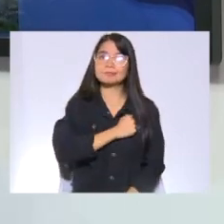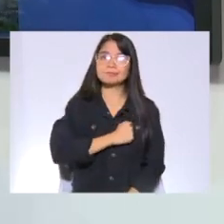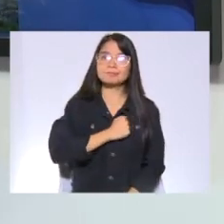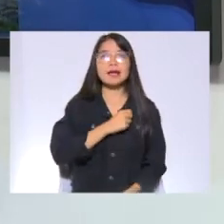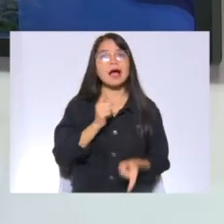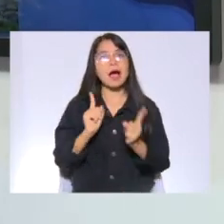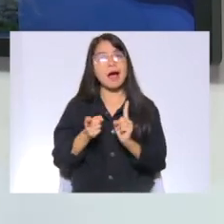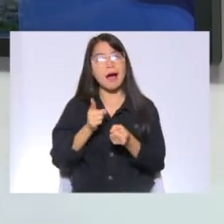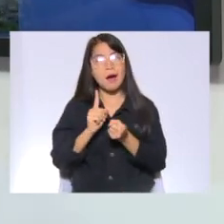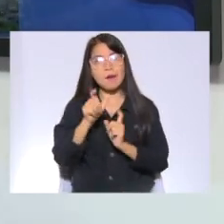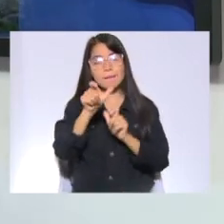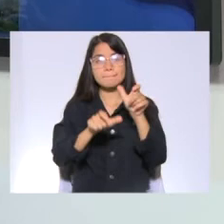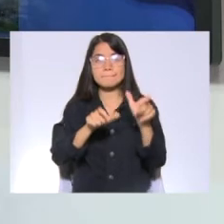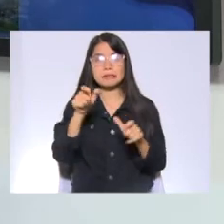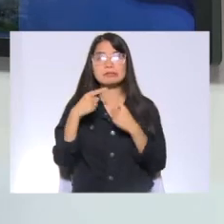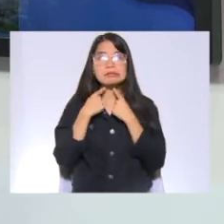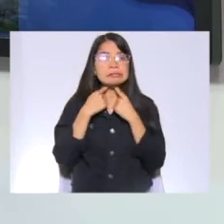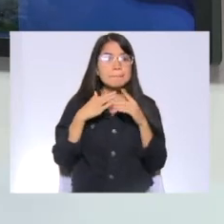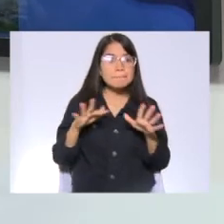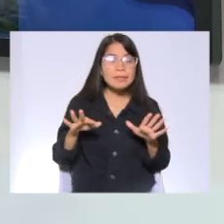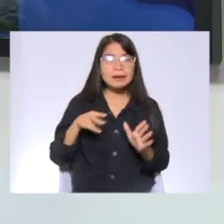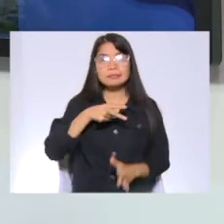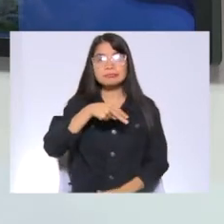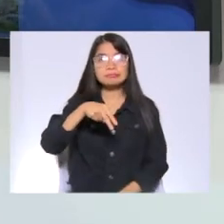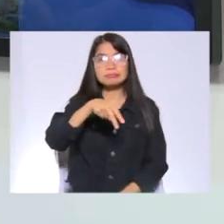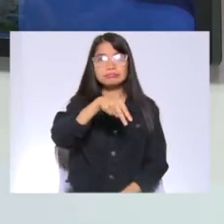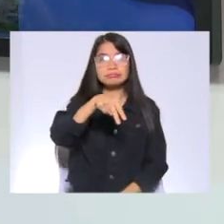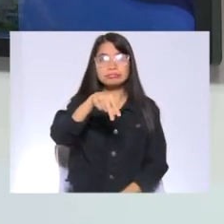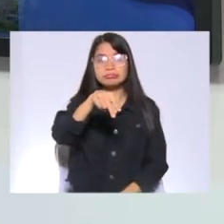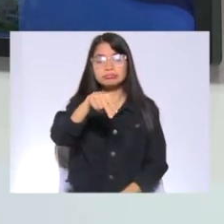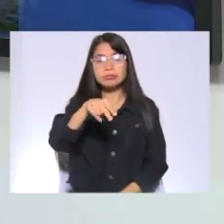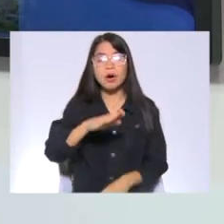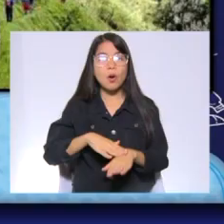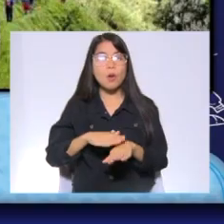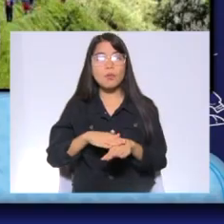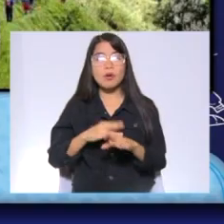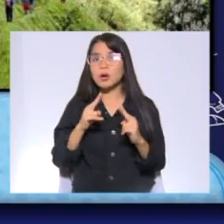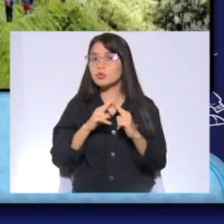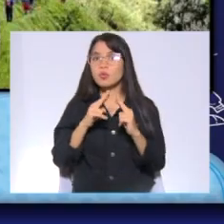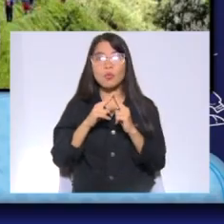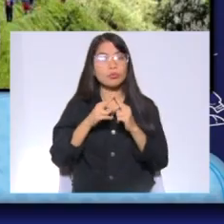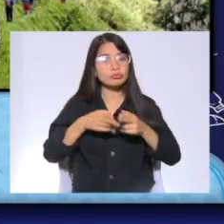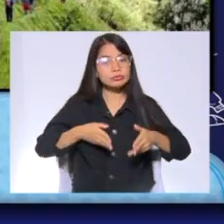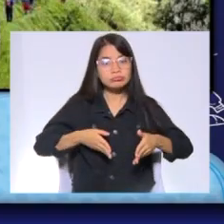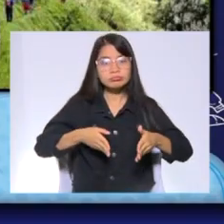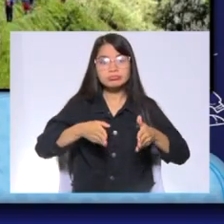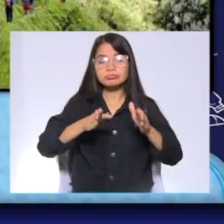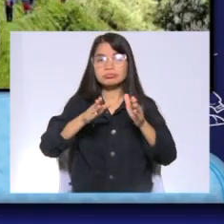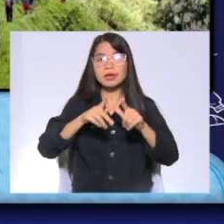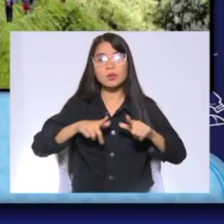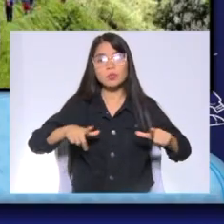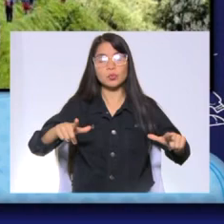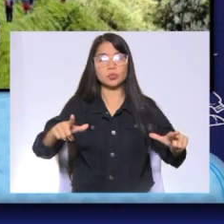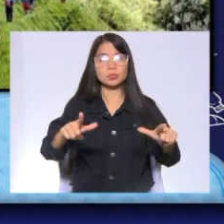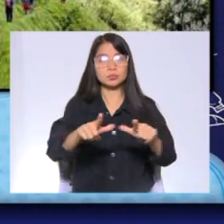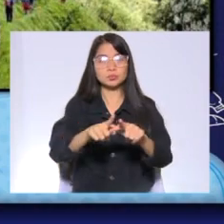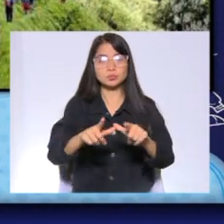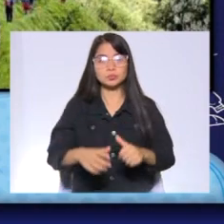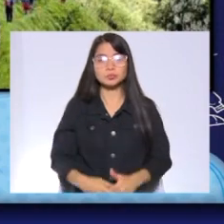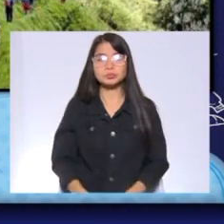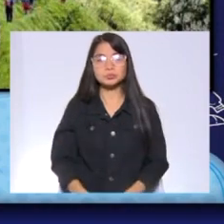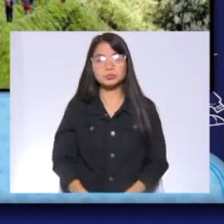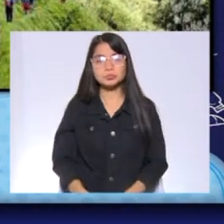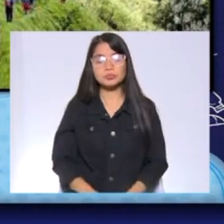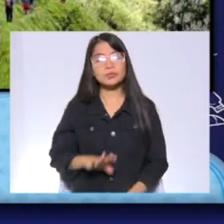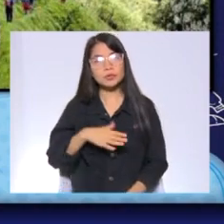extraviado practicando el senderismo porque caminan por rutas que son desconocidas para ellos. A ver, lo podemos practicar en sendas, caminos rurales